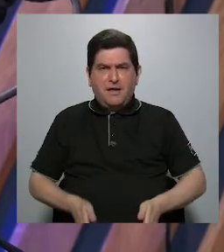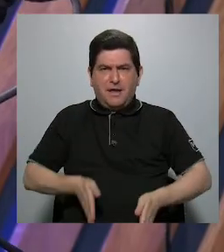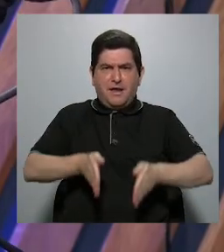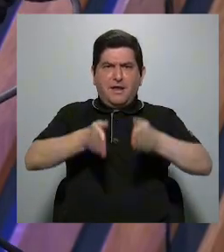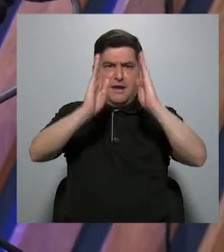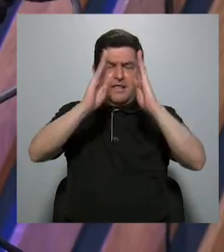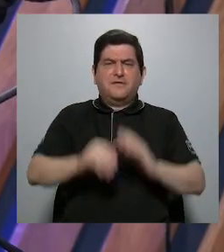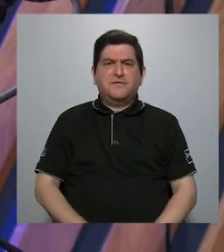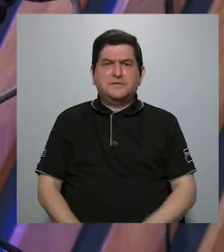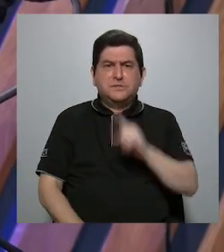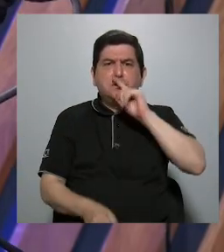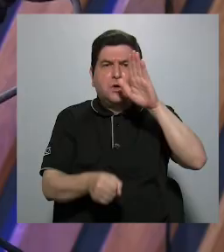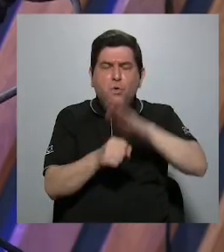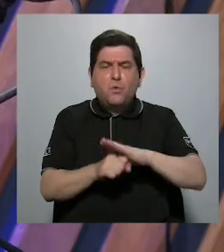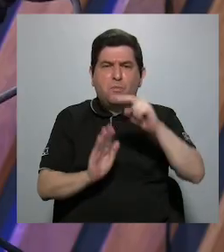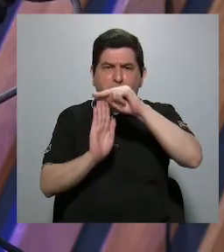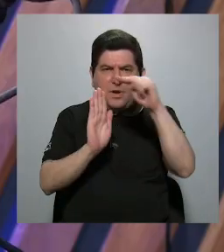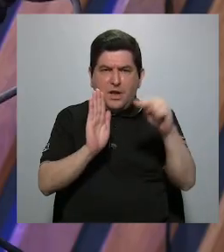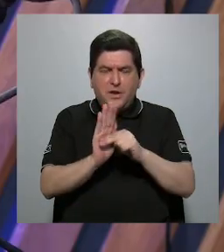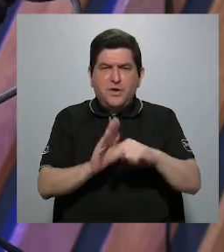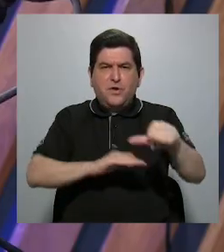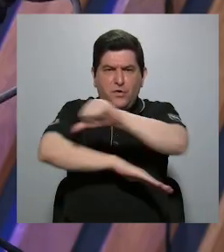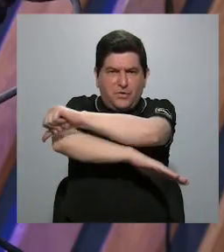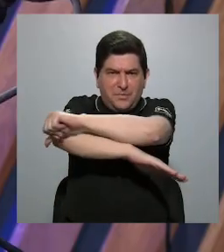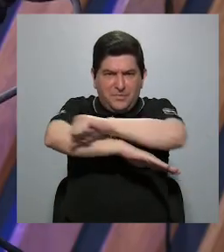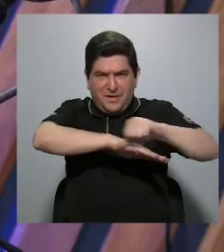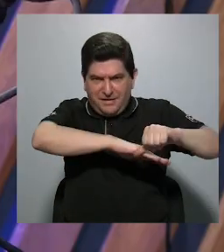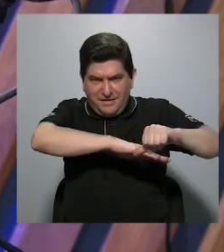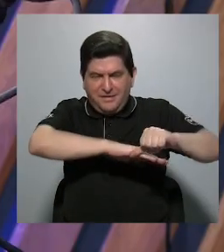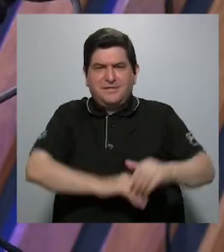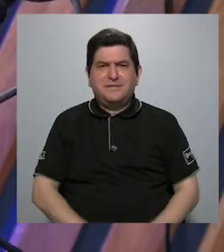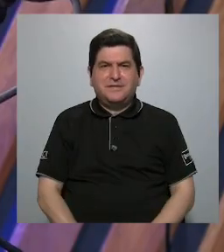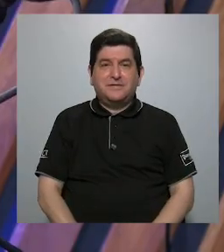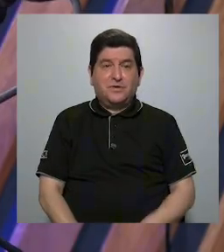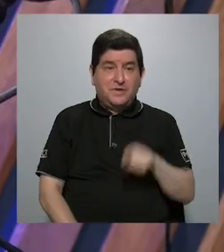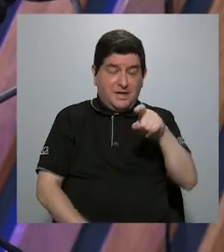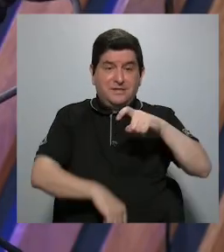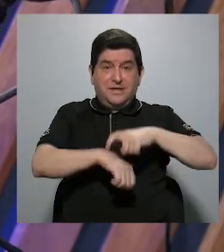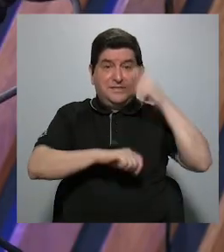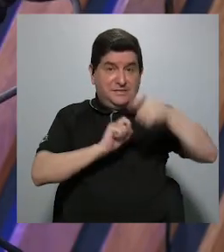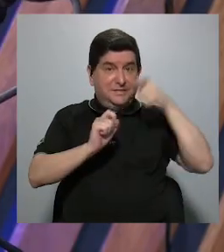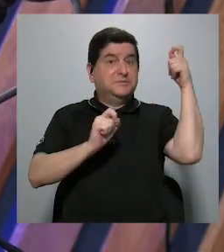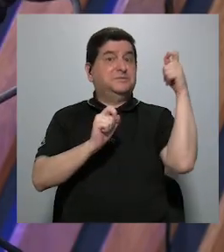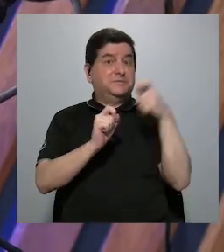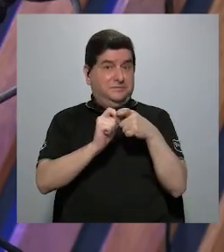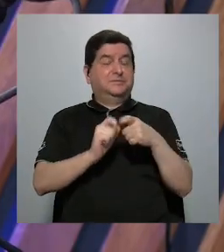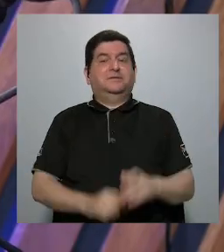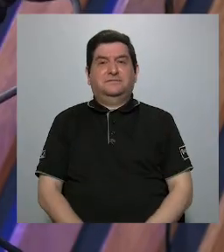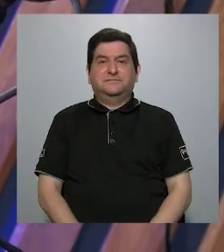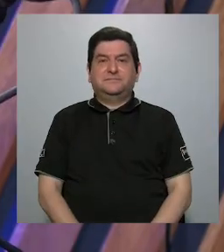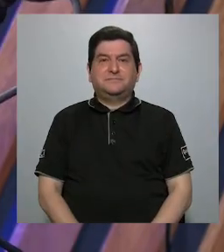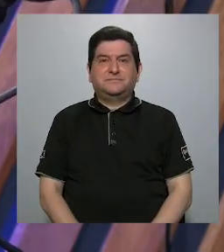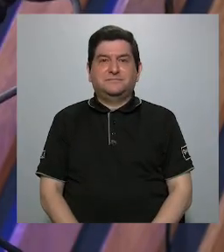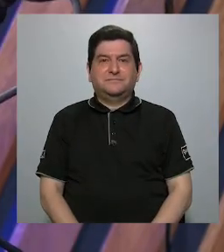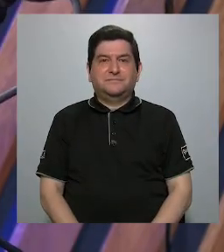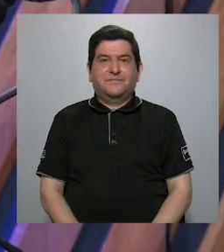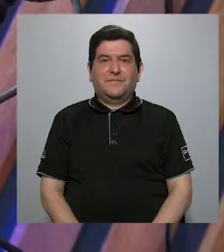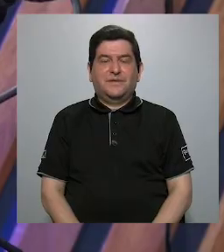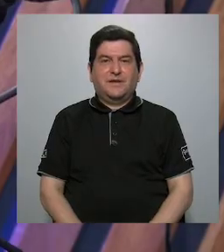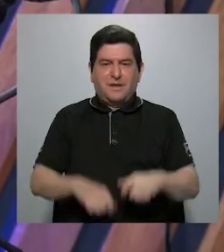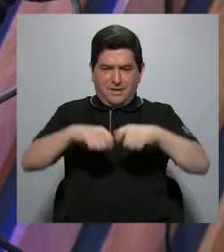edificio sigue normas arquitectónicas de la época muy precisas. Es decir,